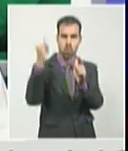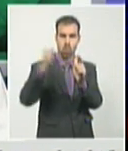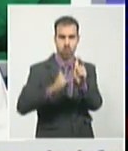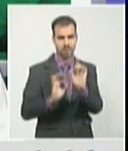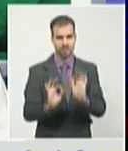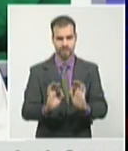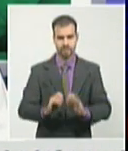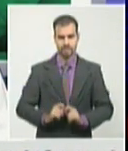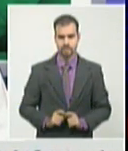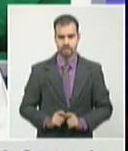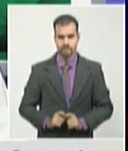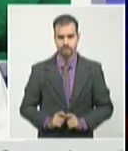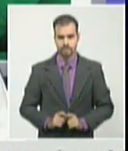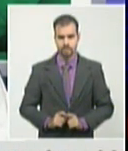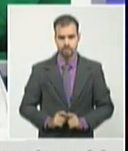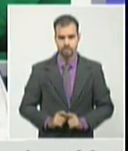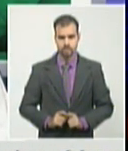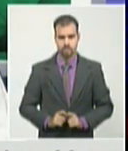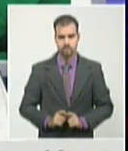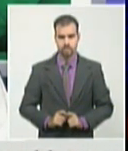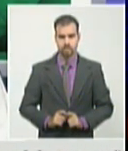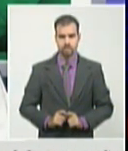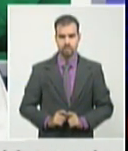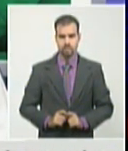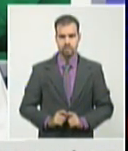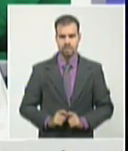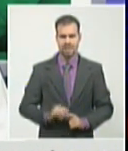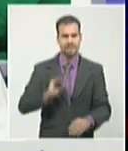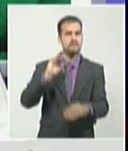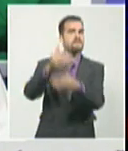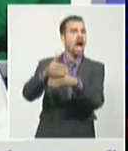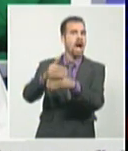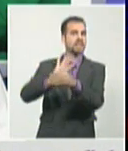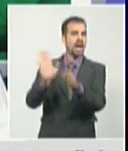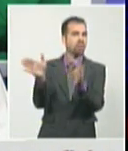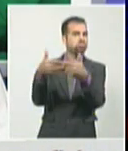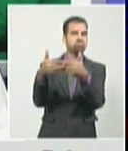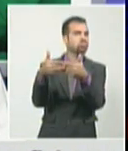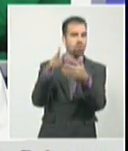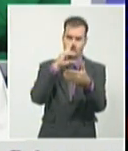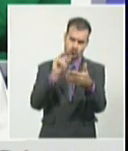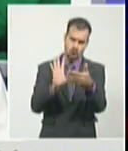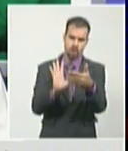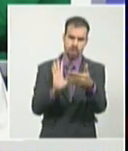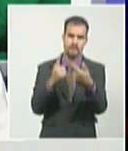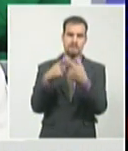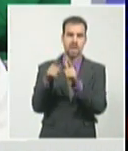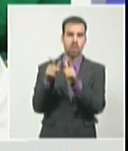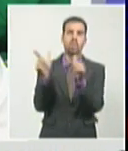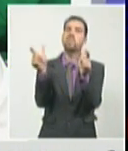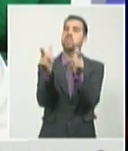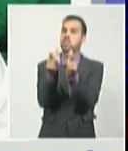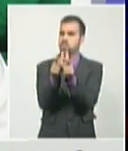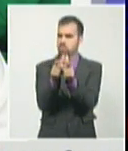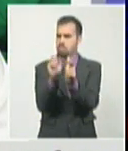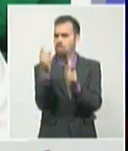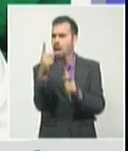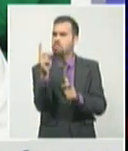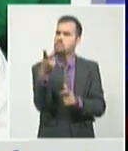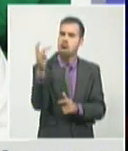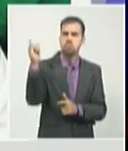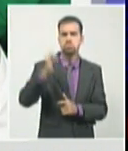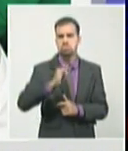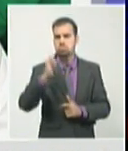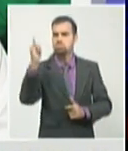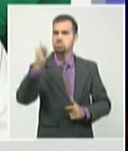no se eliminaron totalmente pero se redujeron y por no decir que los otros que tuvieron hice las 4.000